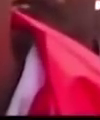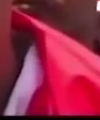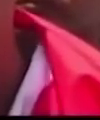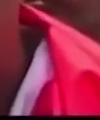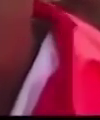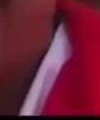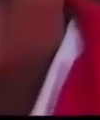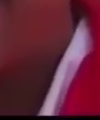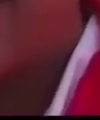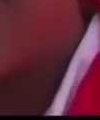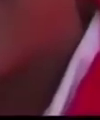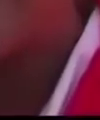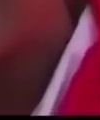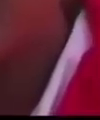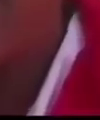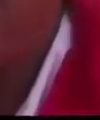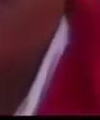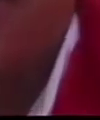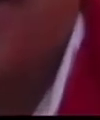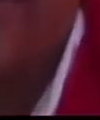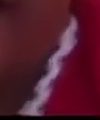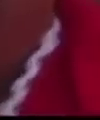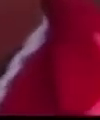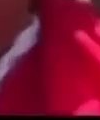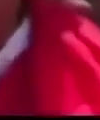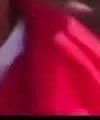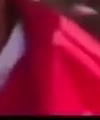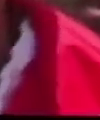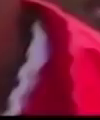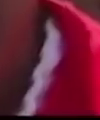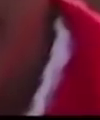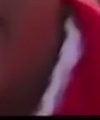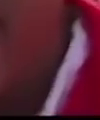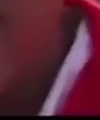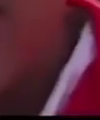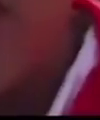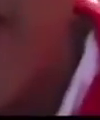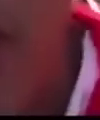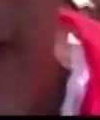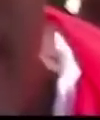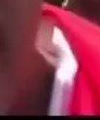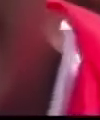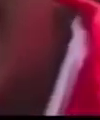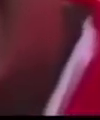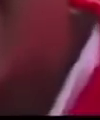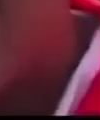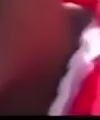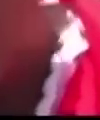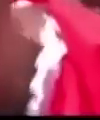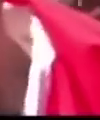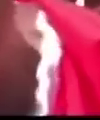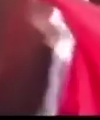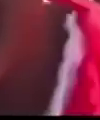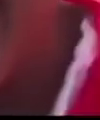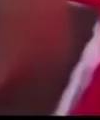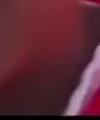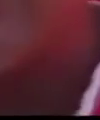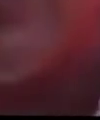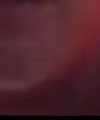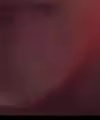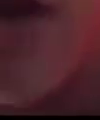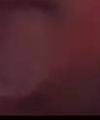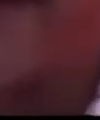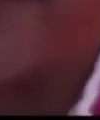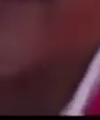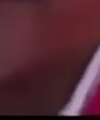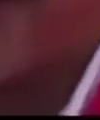por la concordia, por la democracia. Estamos en tiempo de festividades mirandinas. Venimos de los Diablos Danzantes de Yare, ahora a la parranda